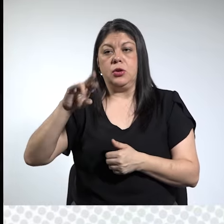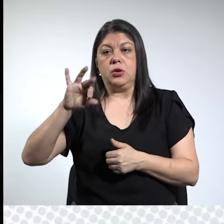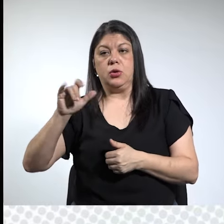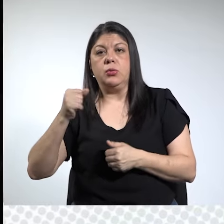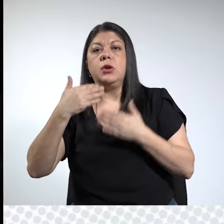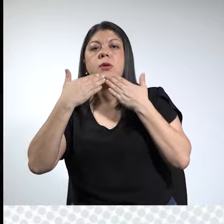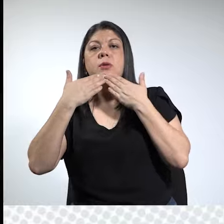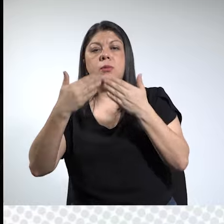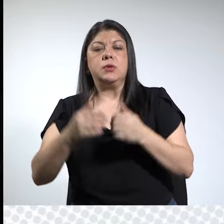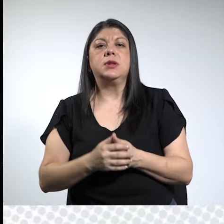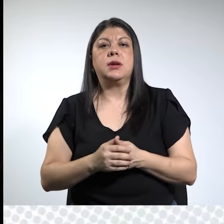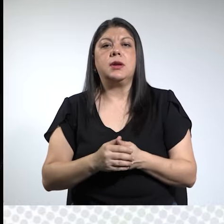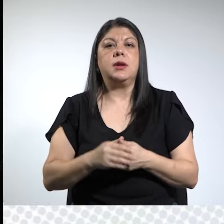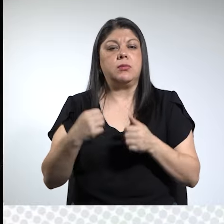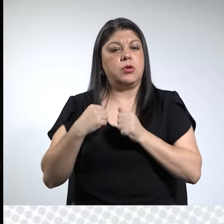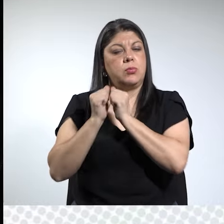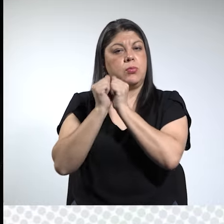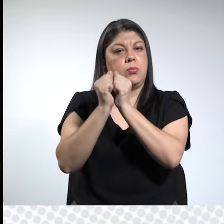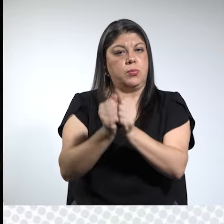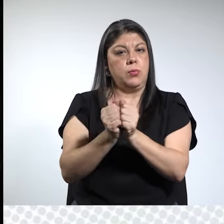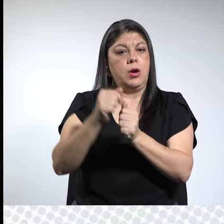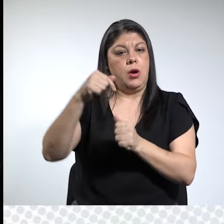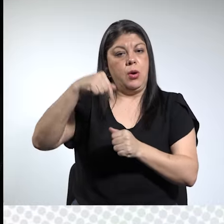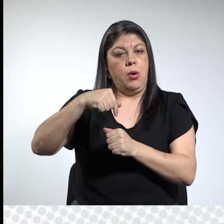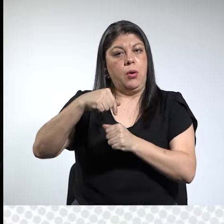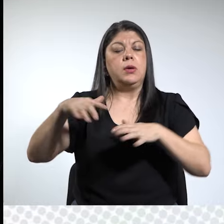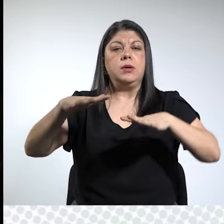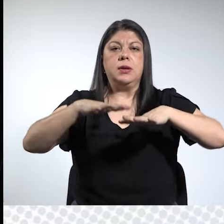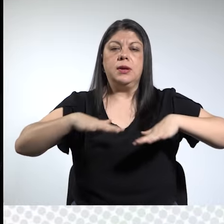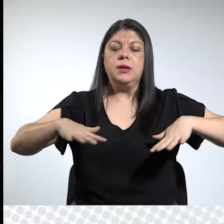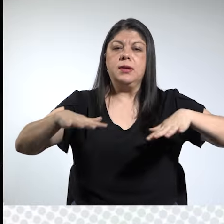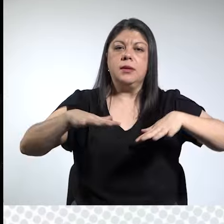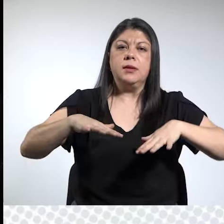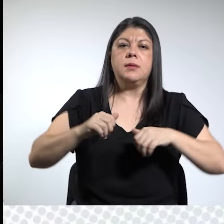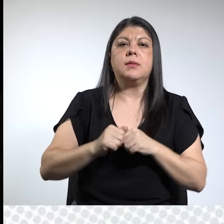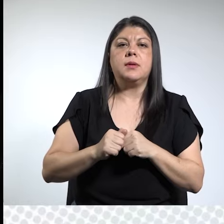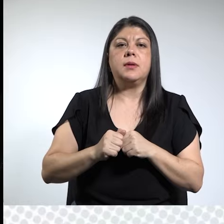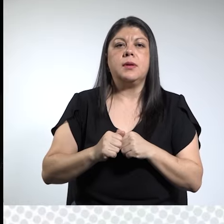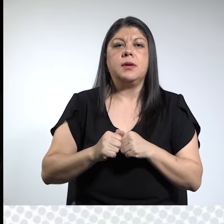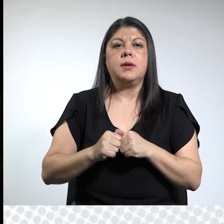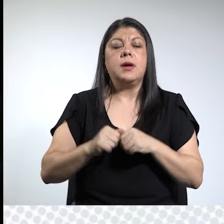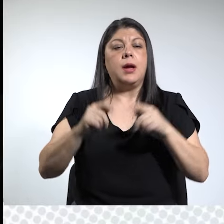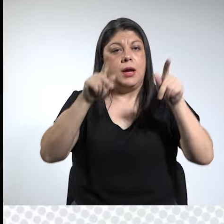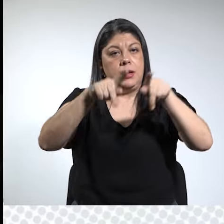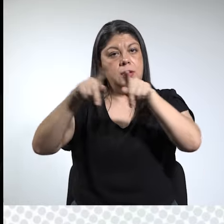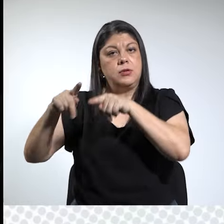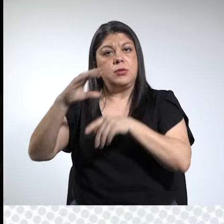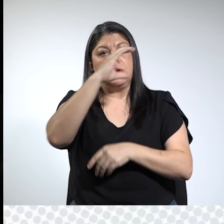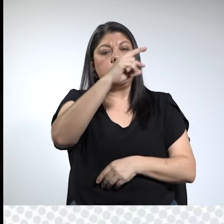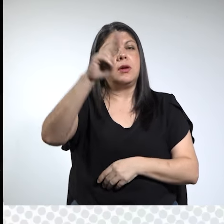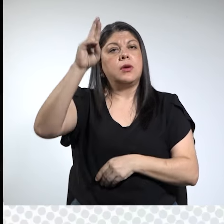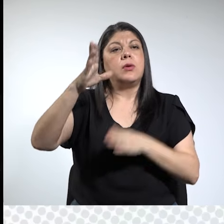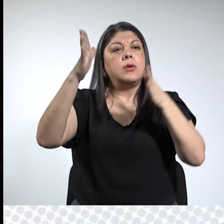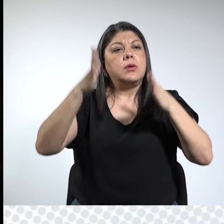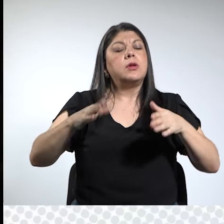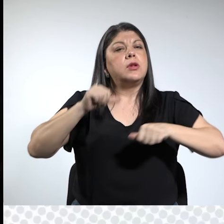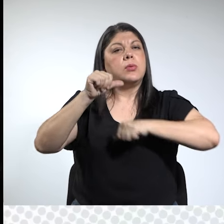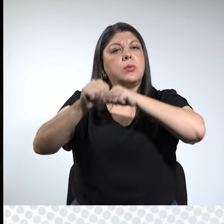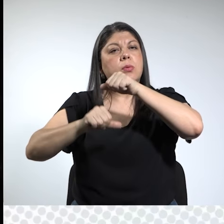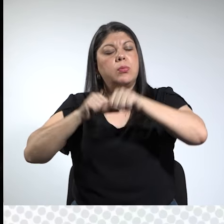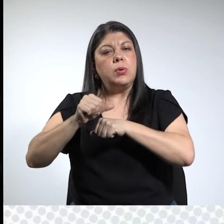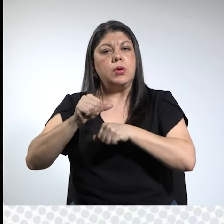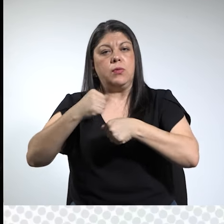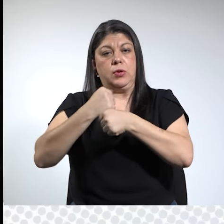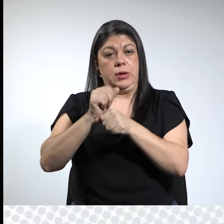Luis, muchísimas gracias por acompañarnos en este espacio Y a la ciudadanía costarricense, este es un esfuerzo que